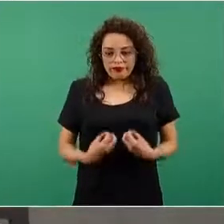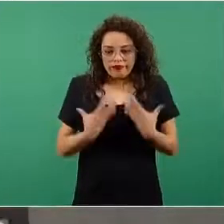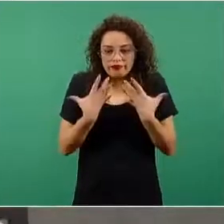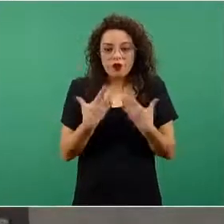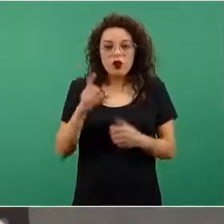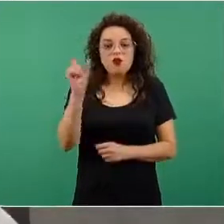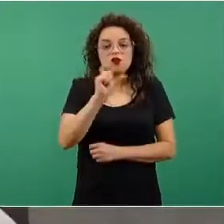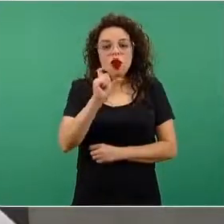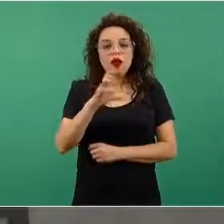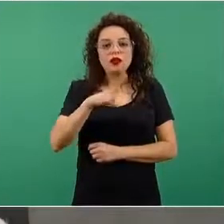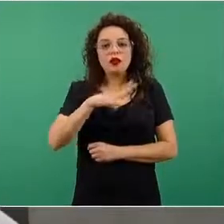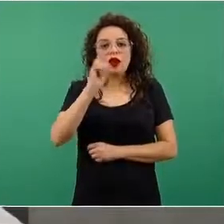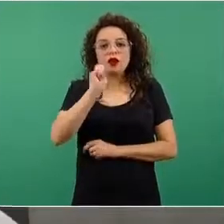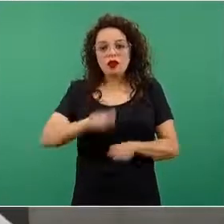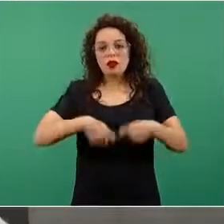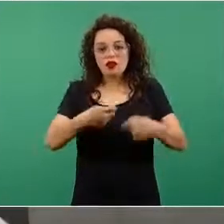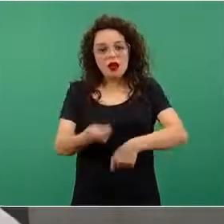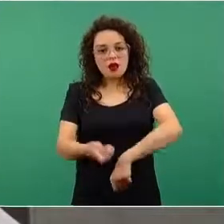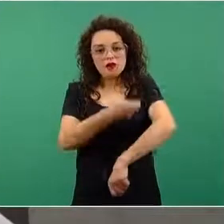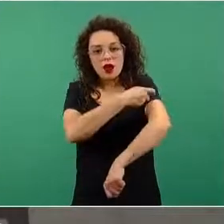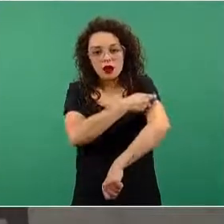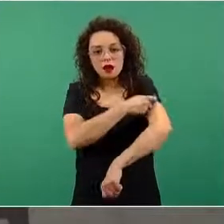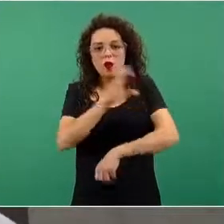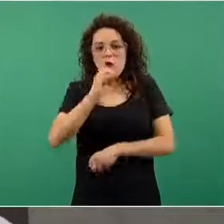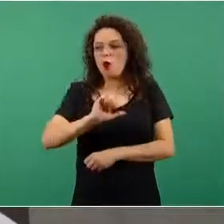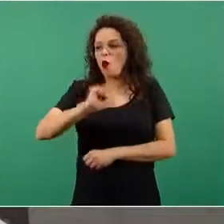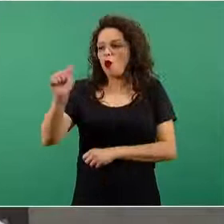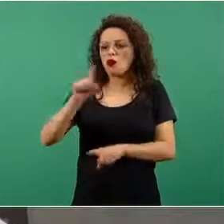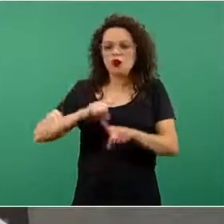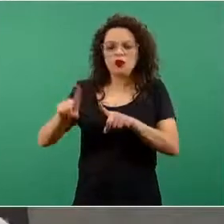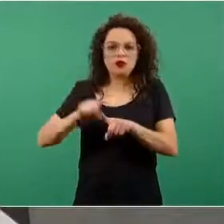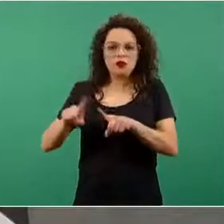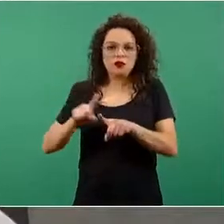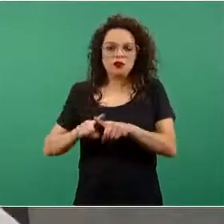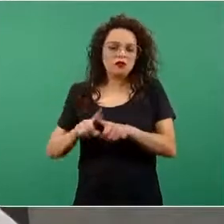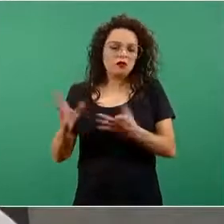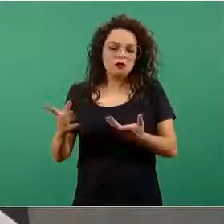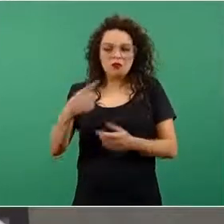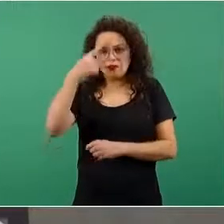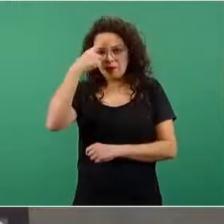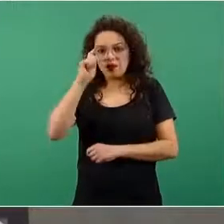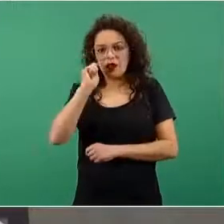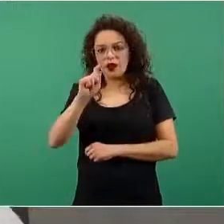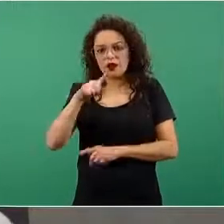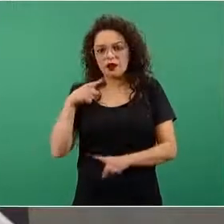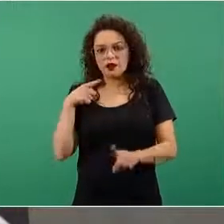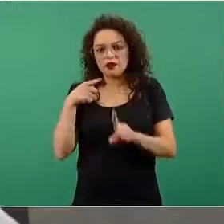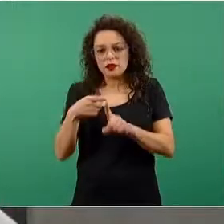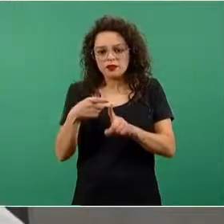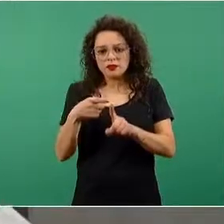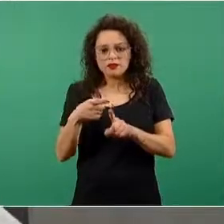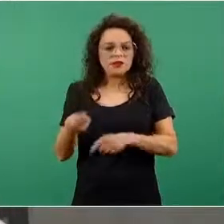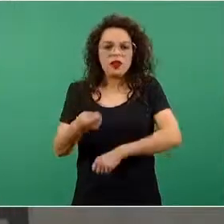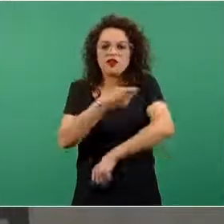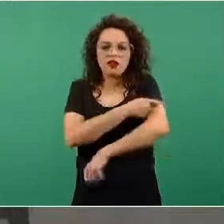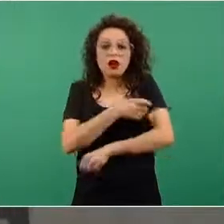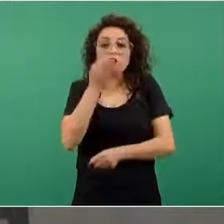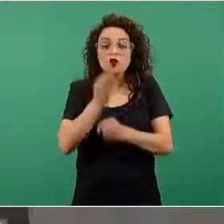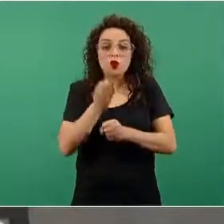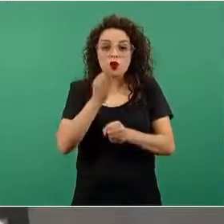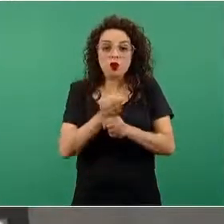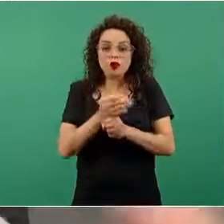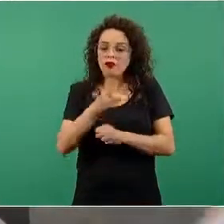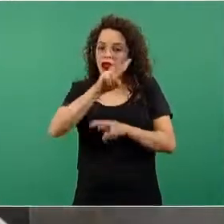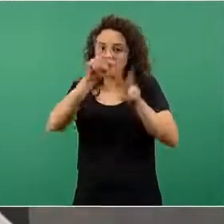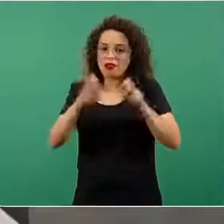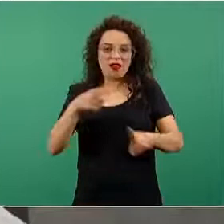expuestas a vacunas o otros productos de inmunización. En este caso, aplica meramente para las